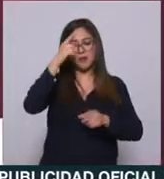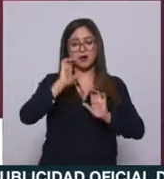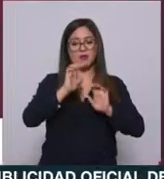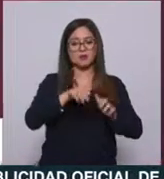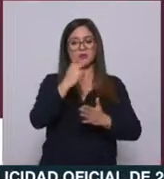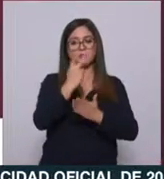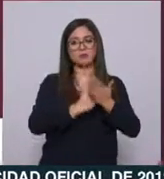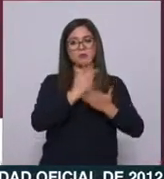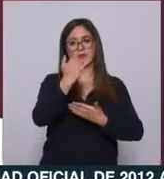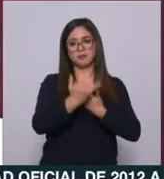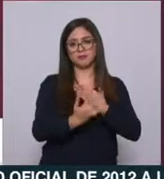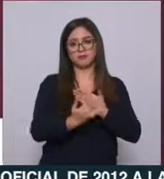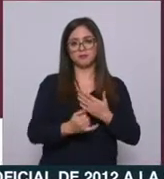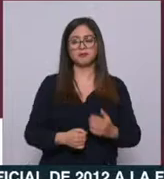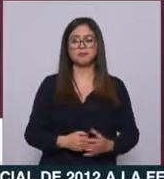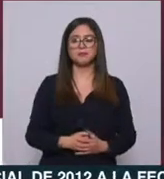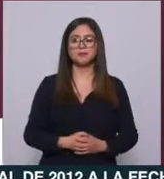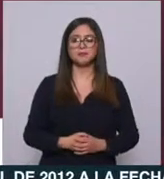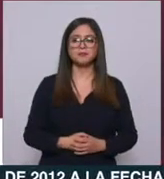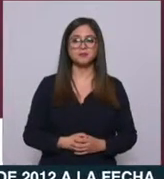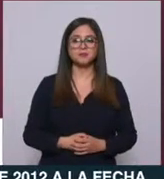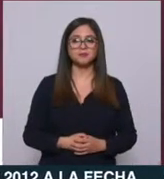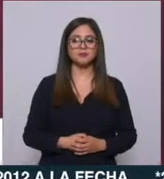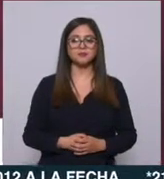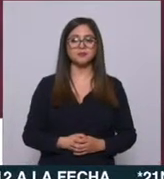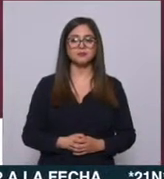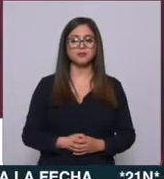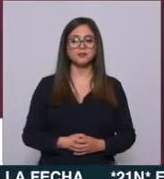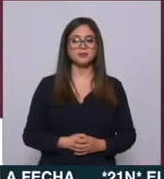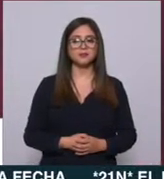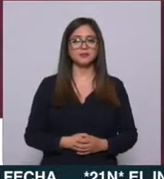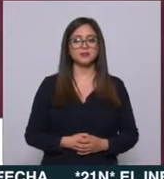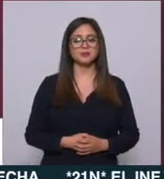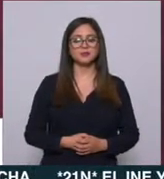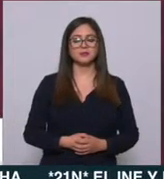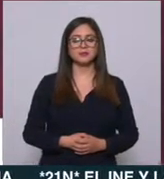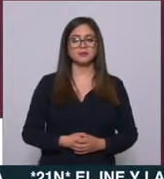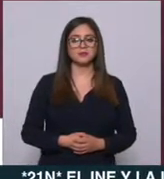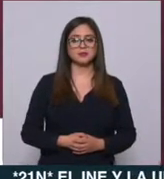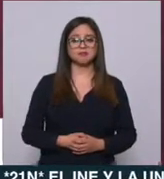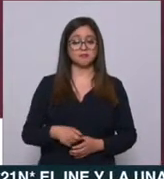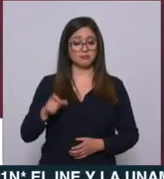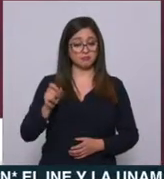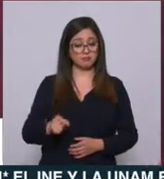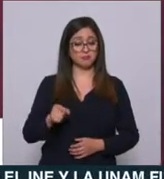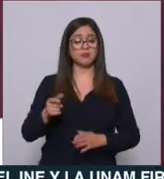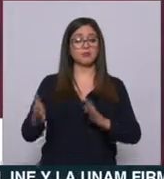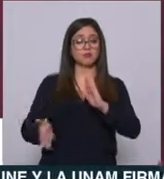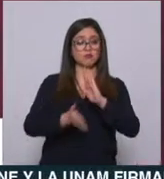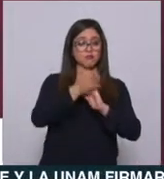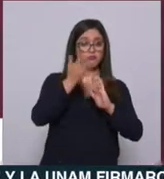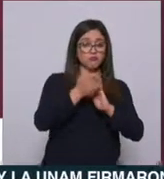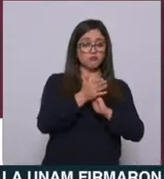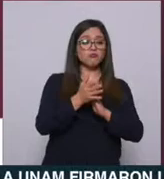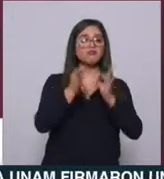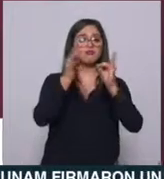Vamos a darle contenido nacional a esta obra.